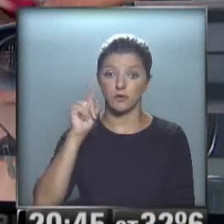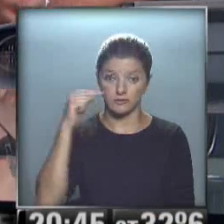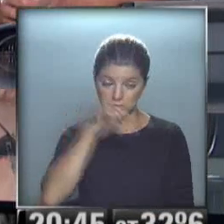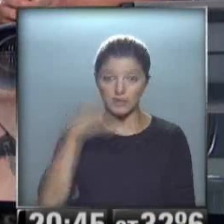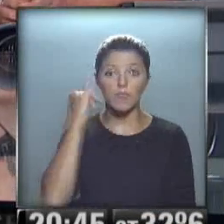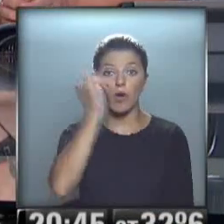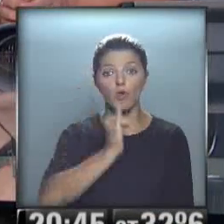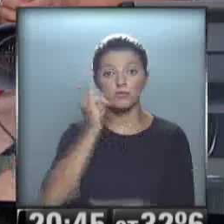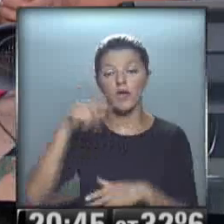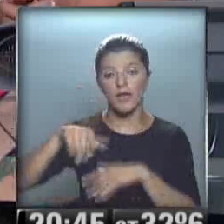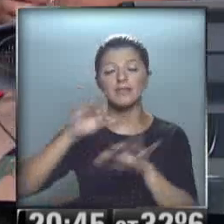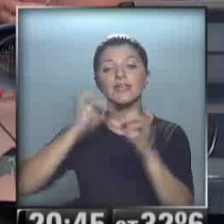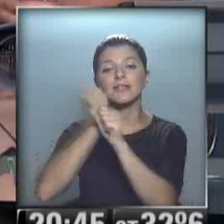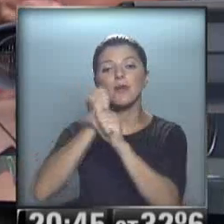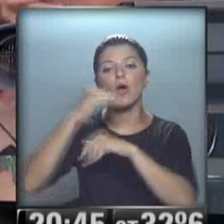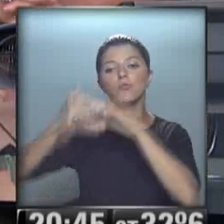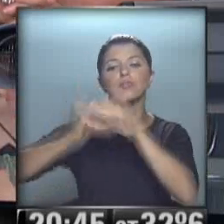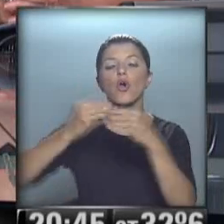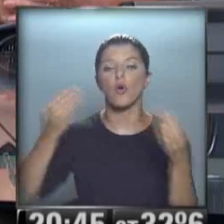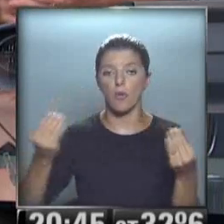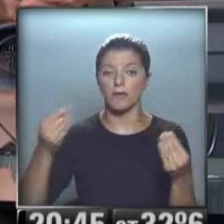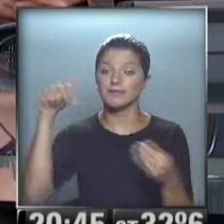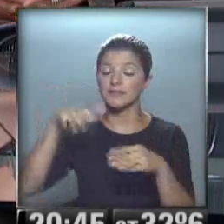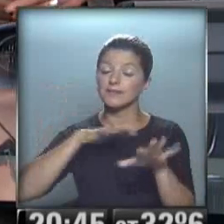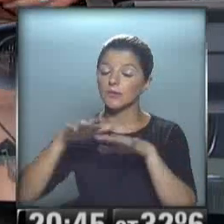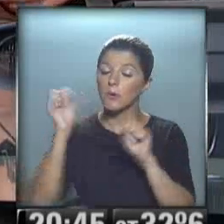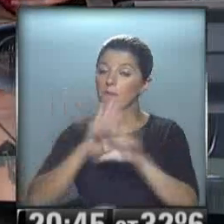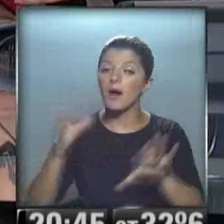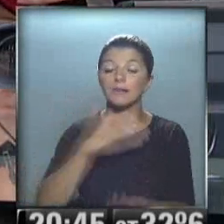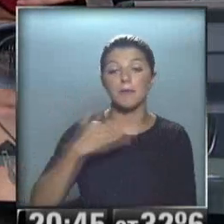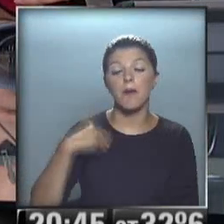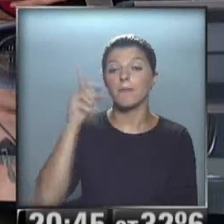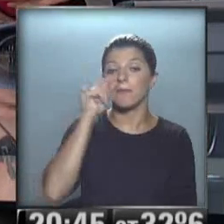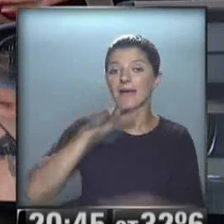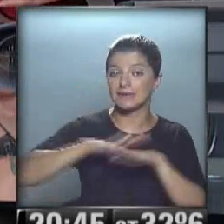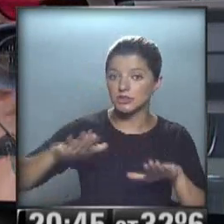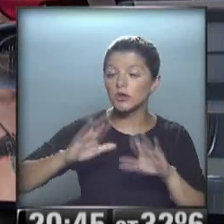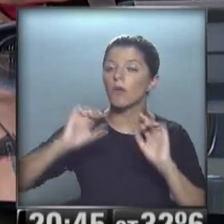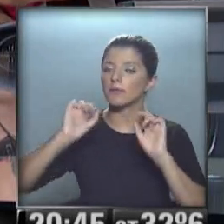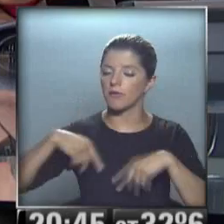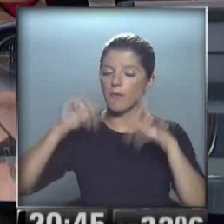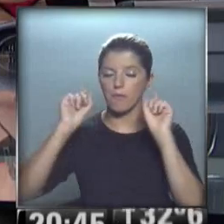está desarrollando esta historia lamentable. Le toca protagonizar a los padres, a los chicos y también